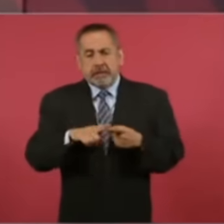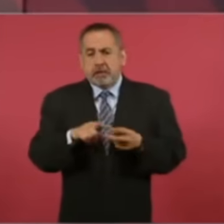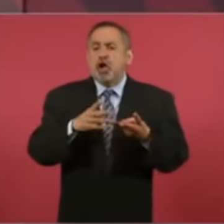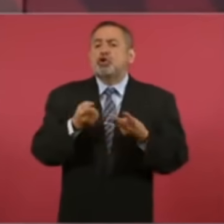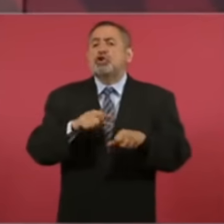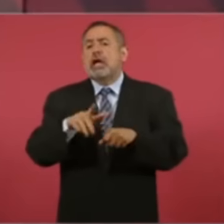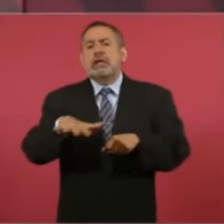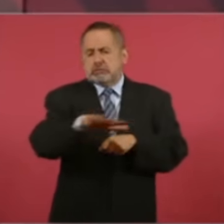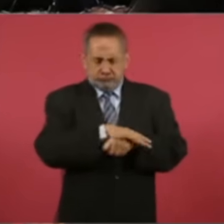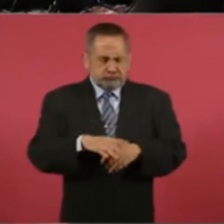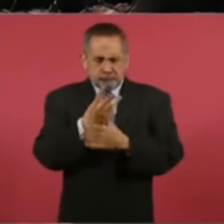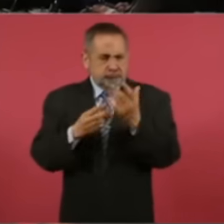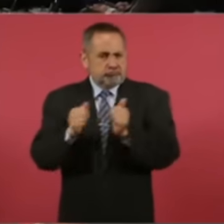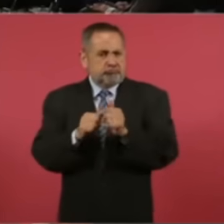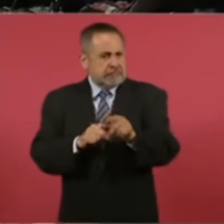social,